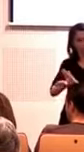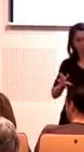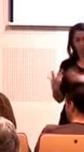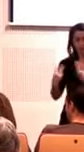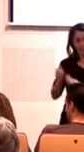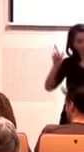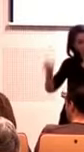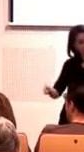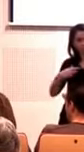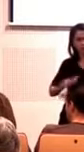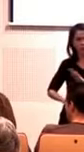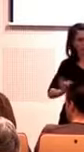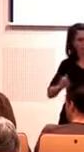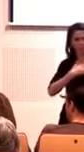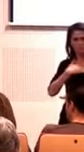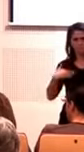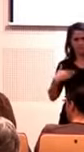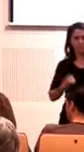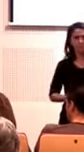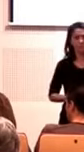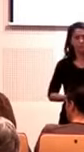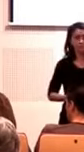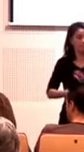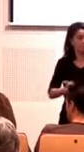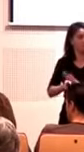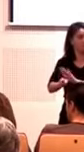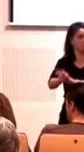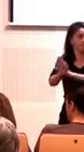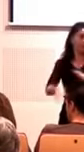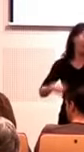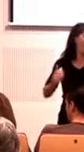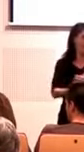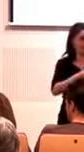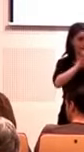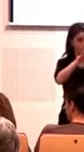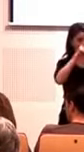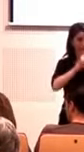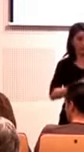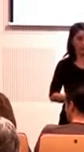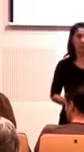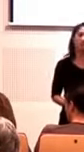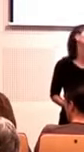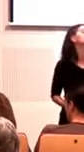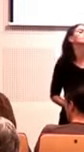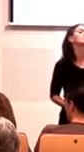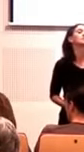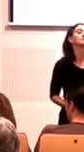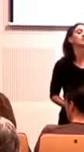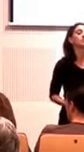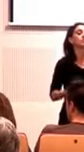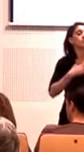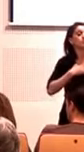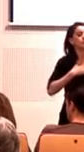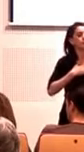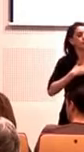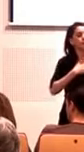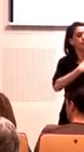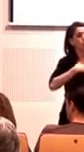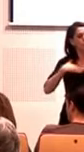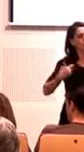adelante. Y bueno, tan adelante que llevamos 14 años. En este caso, yo quería destacar hace mucho